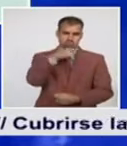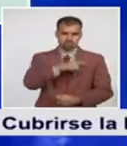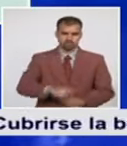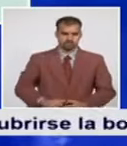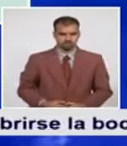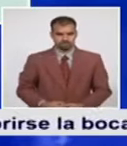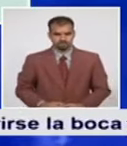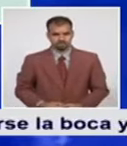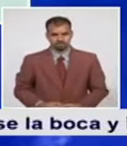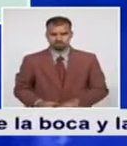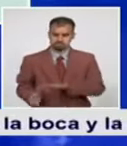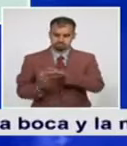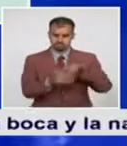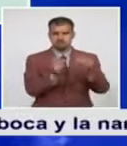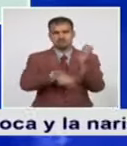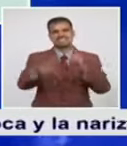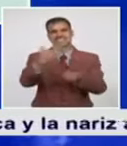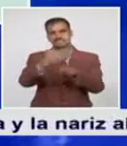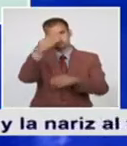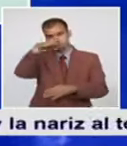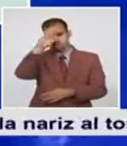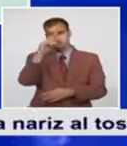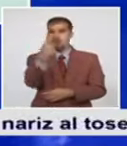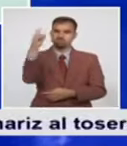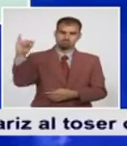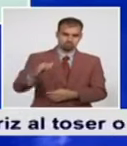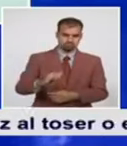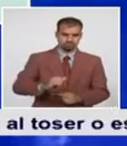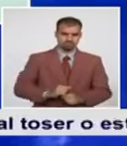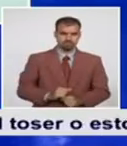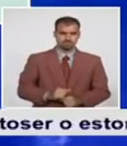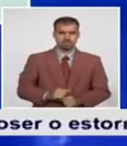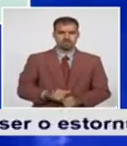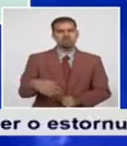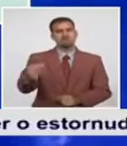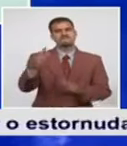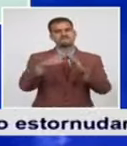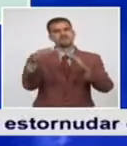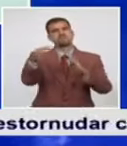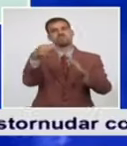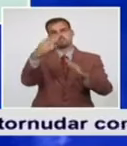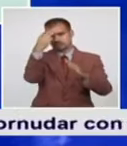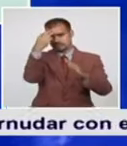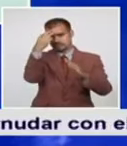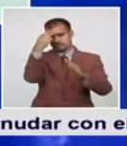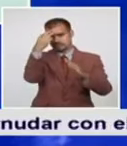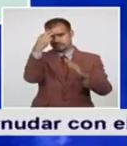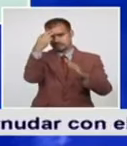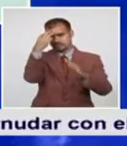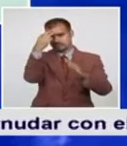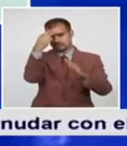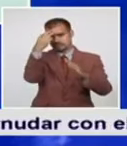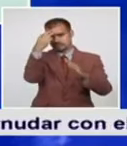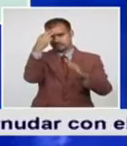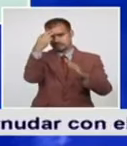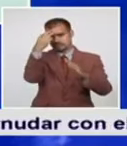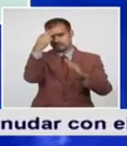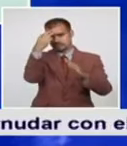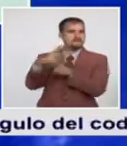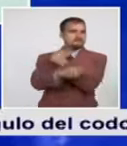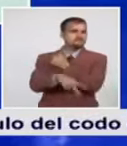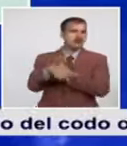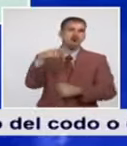Santiago de Cuba se diagnostica un caso importado del municipio Tercer Frente, viajero cubano procedente de Rusia